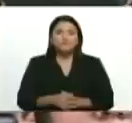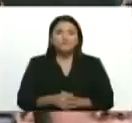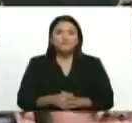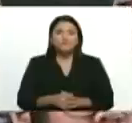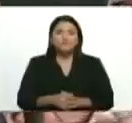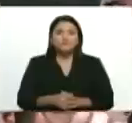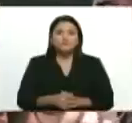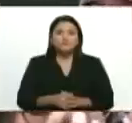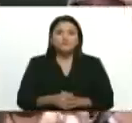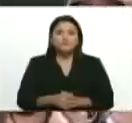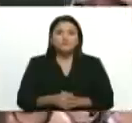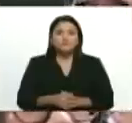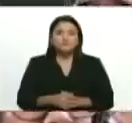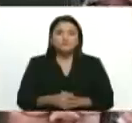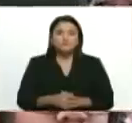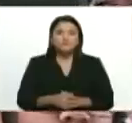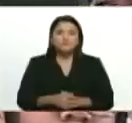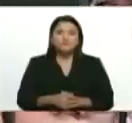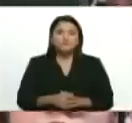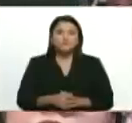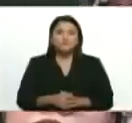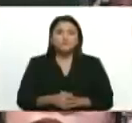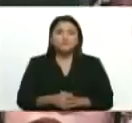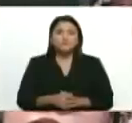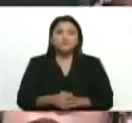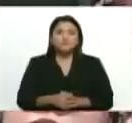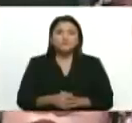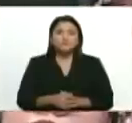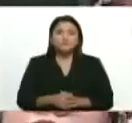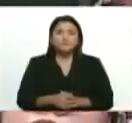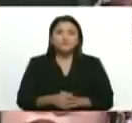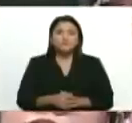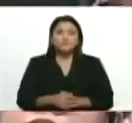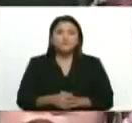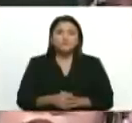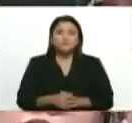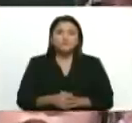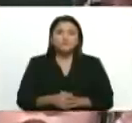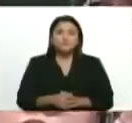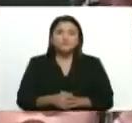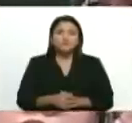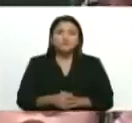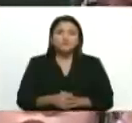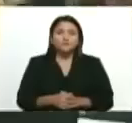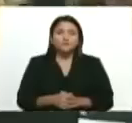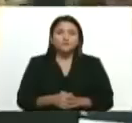nuestro argot popular, luz para la calle y oscuridad para la casa. Y lo